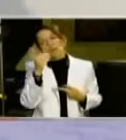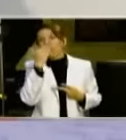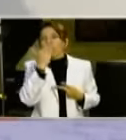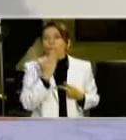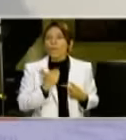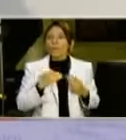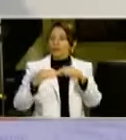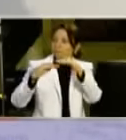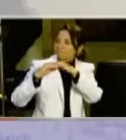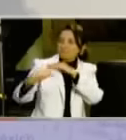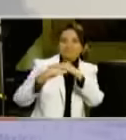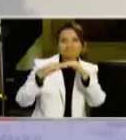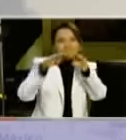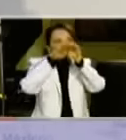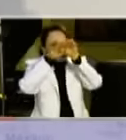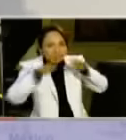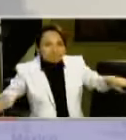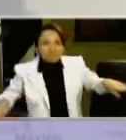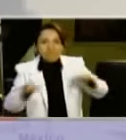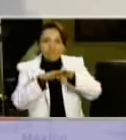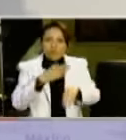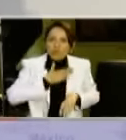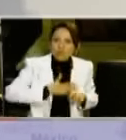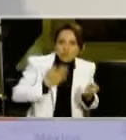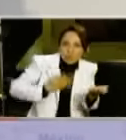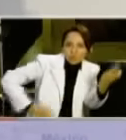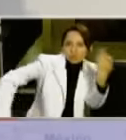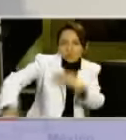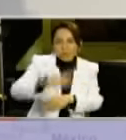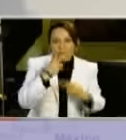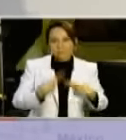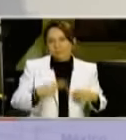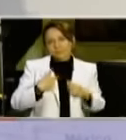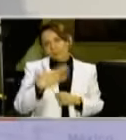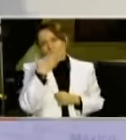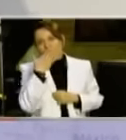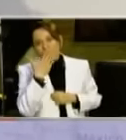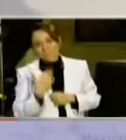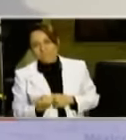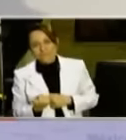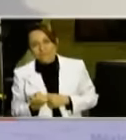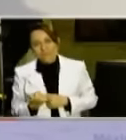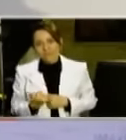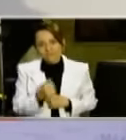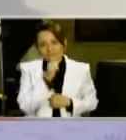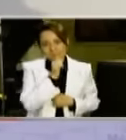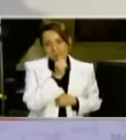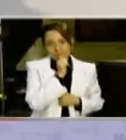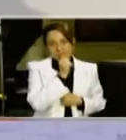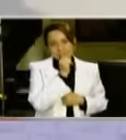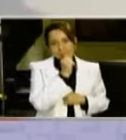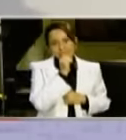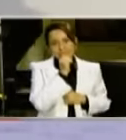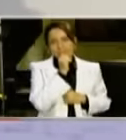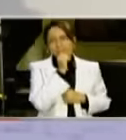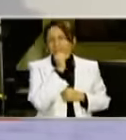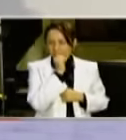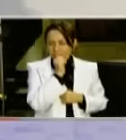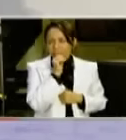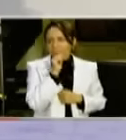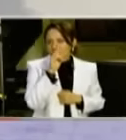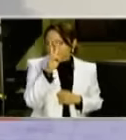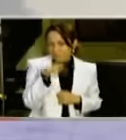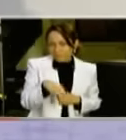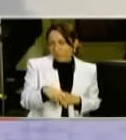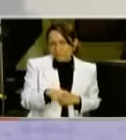No somos, como lo dijo alguna vez el presidente Fernando Enrique Cardoso, no somos ni mucho, ni con mucho la región